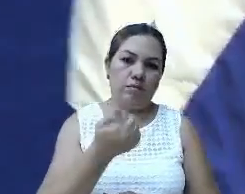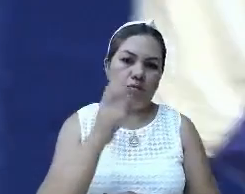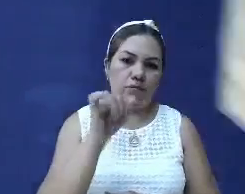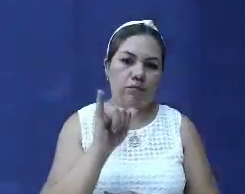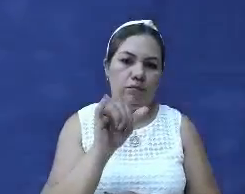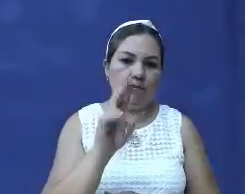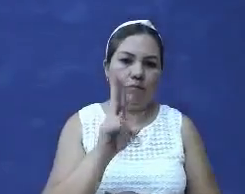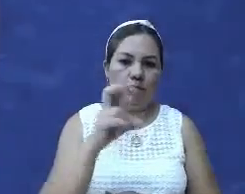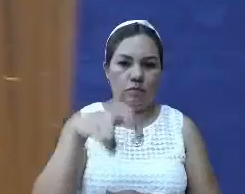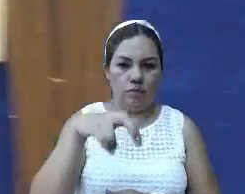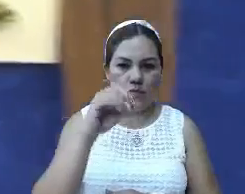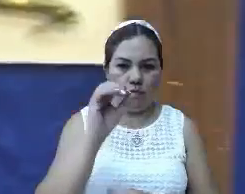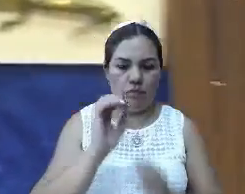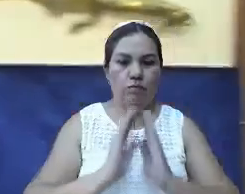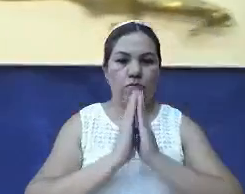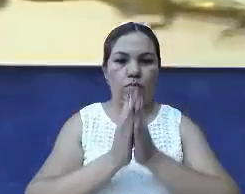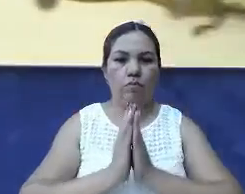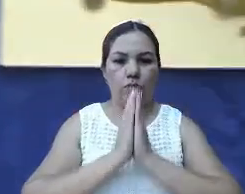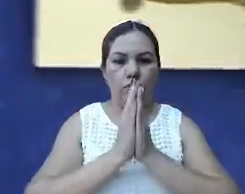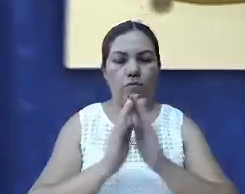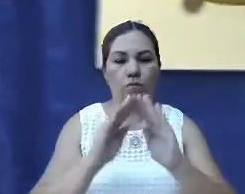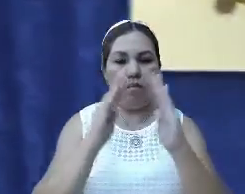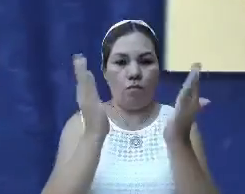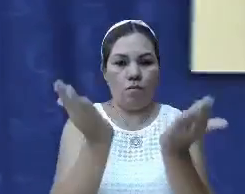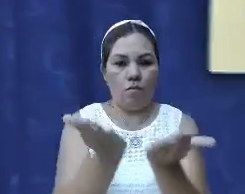lectura. Dios no habla.